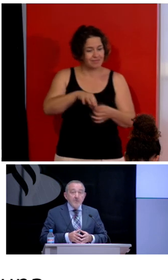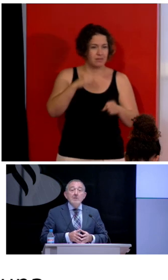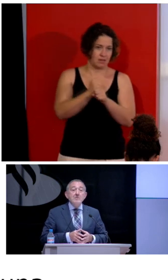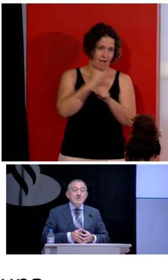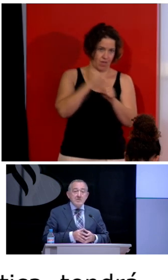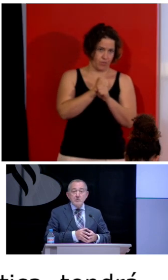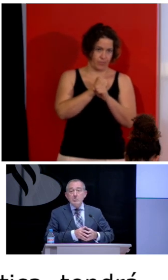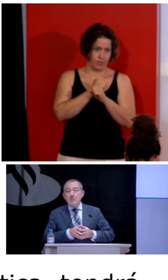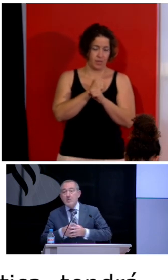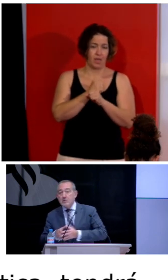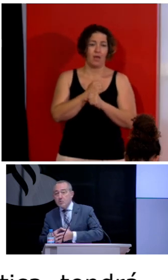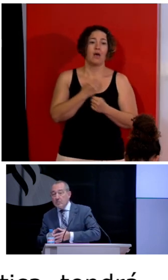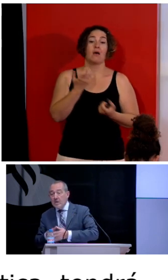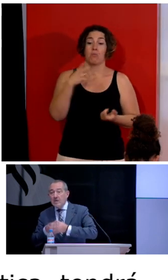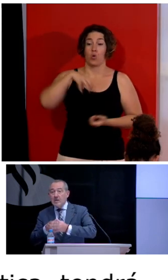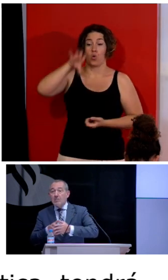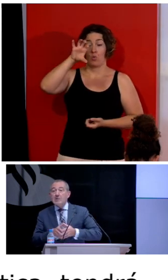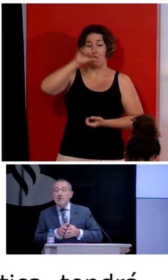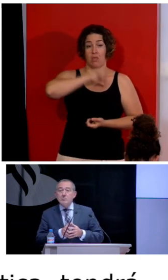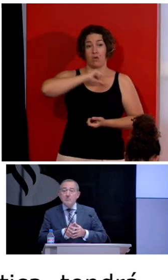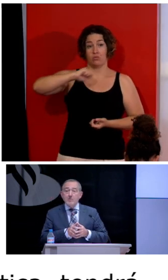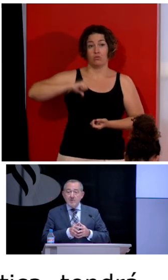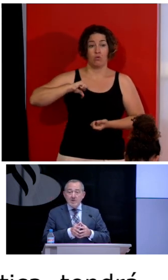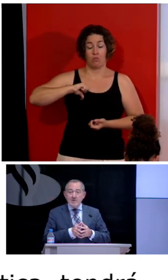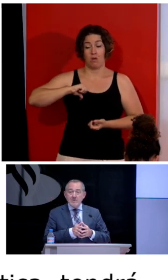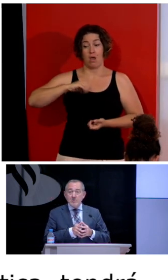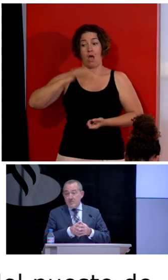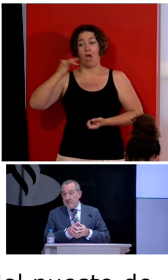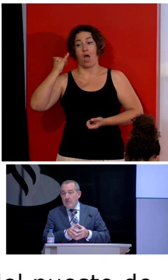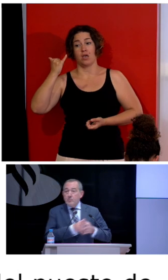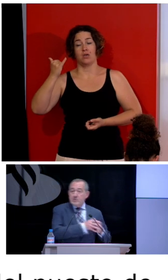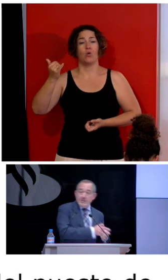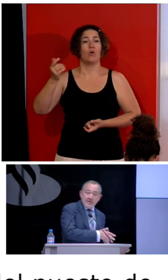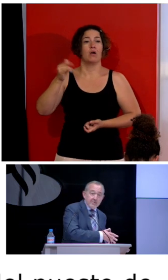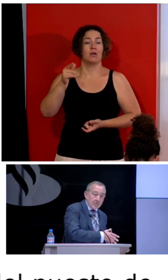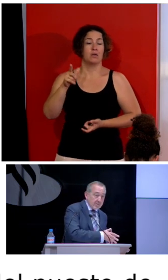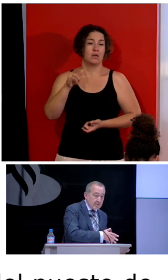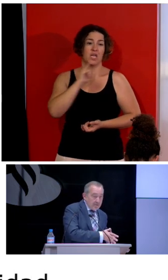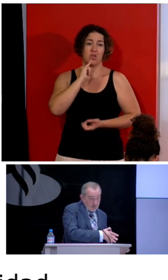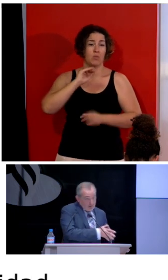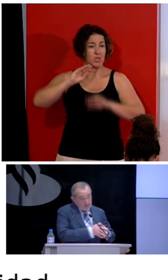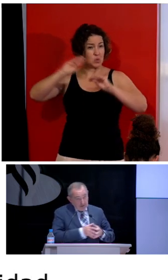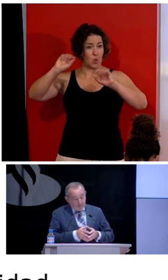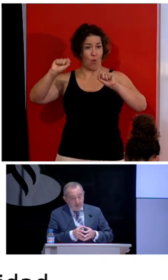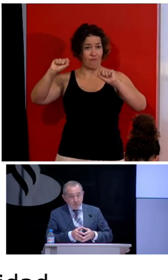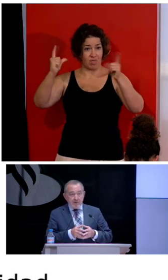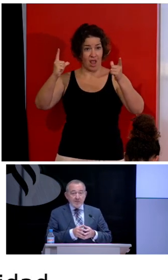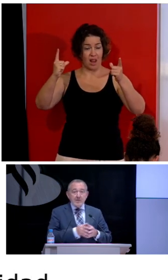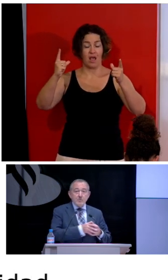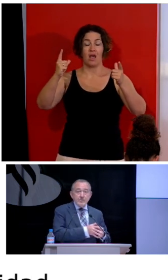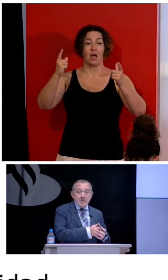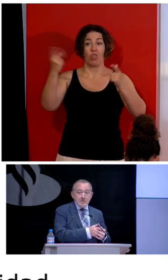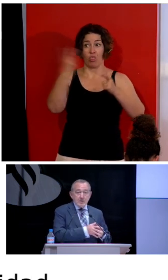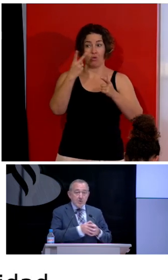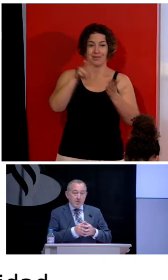Y finalmente, si estamos en una comunidad autónoma en la cual hay cooficialidad de idiomas, pues habrá que ver con el idioma pues la